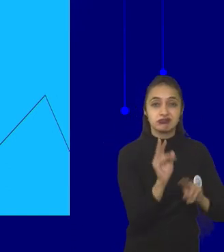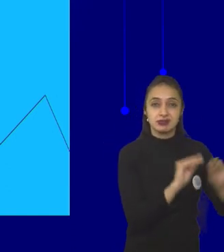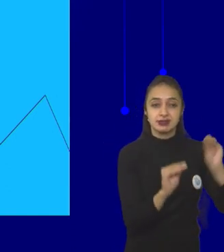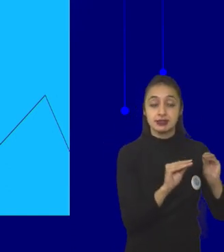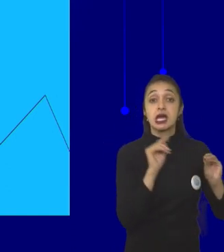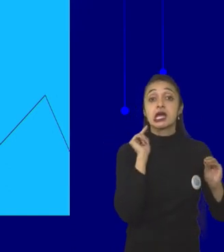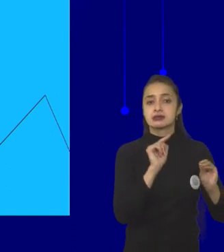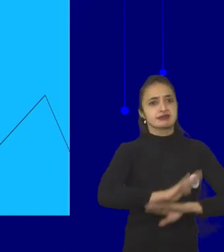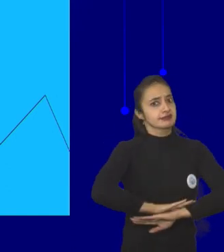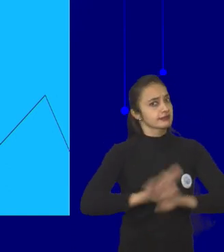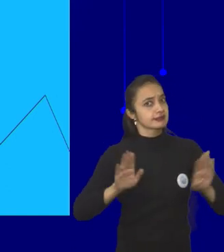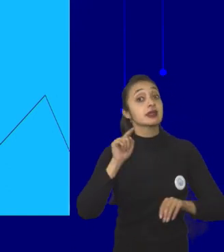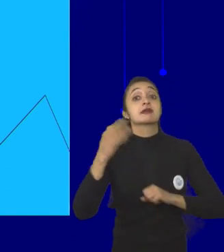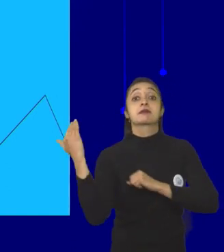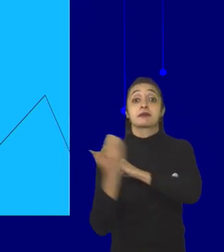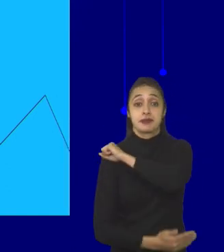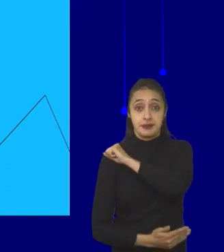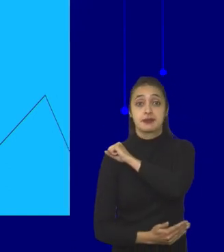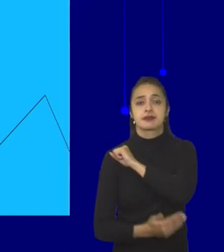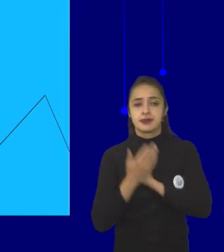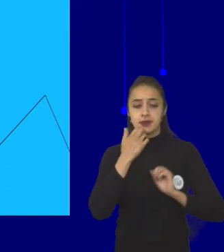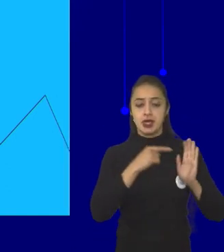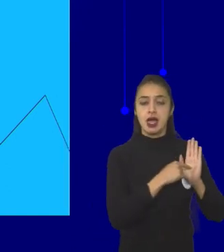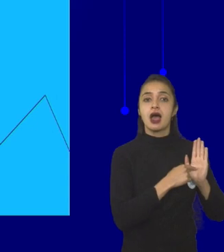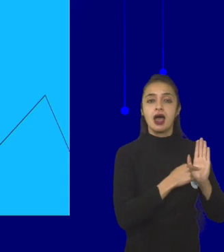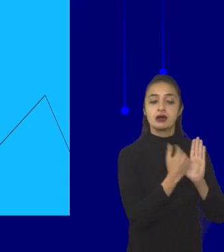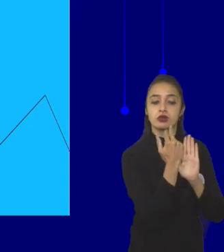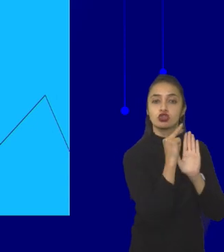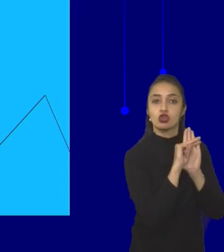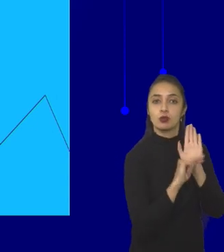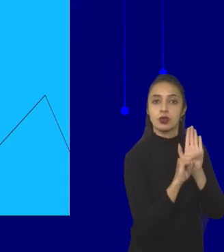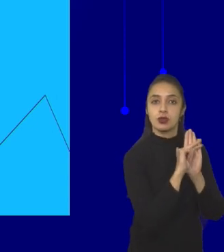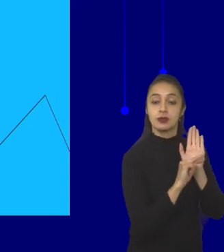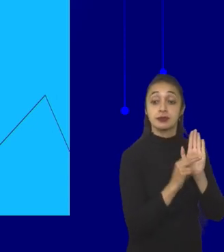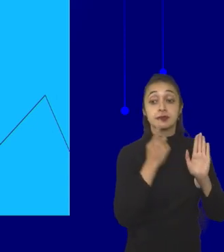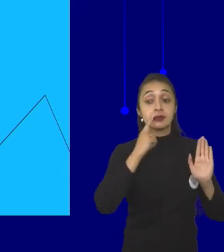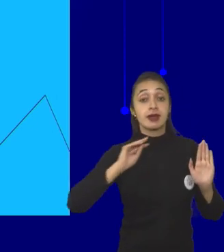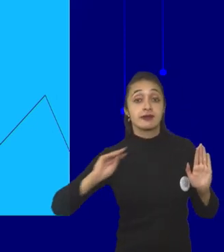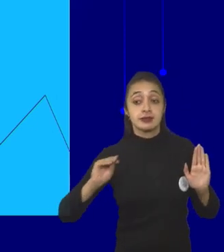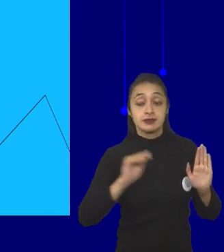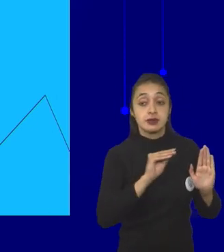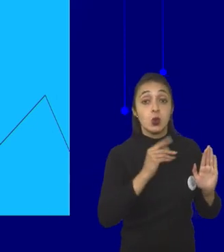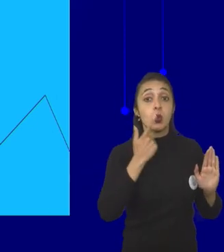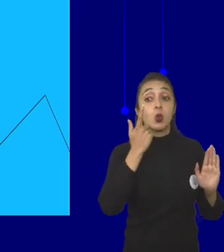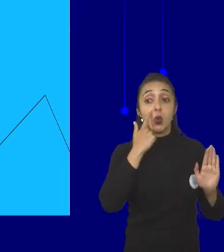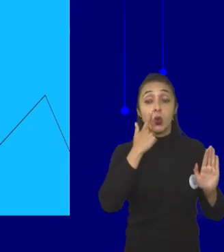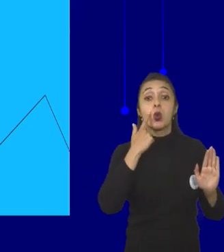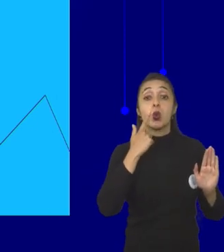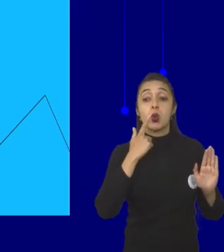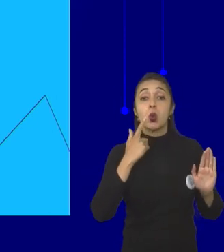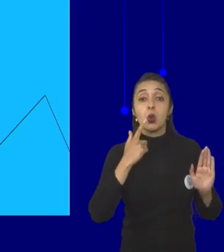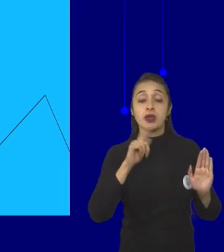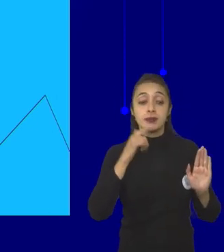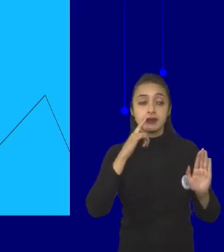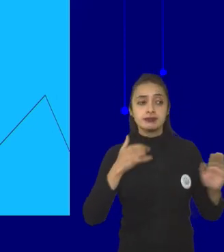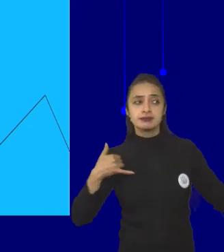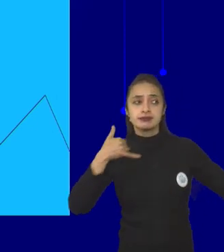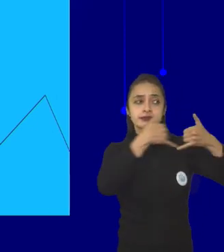más, tiene sanciones. Tiene unos protocolos donde uno tiene unas líneas calientes donde puede llamar a quejarse por